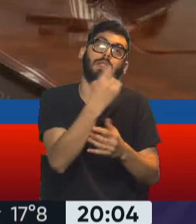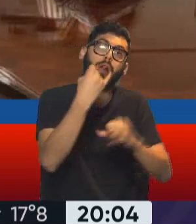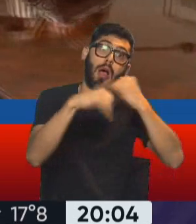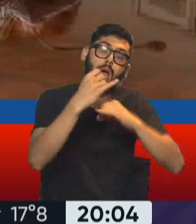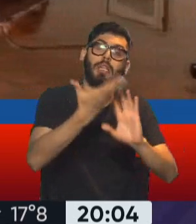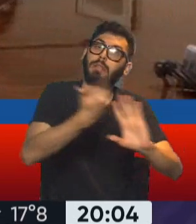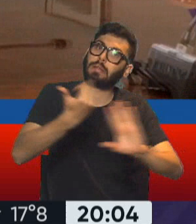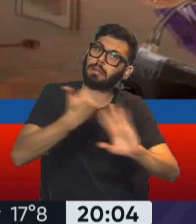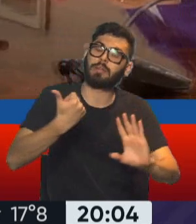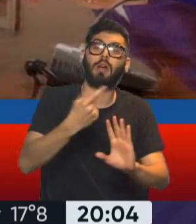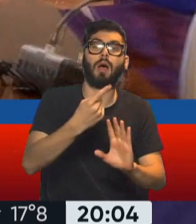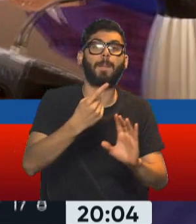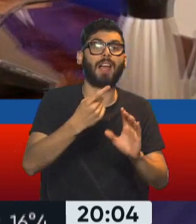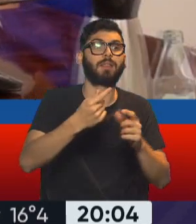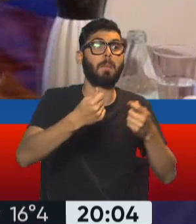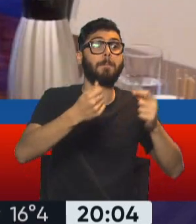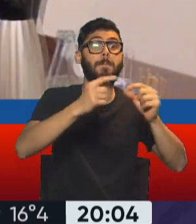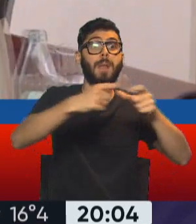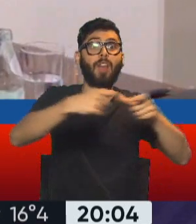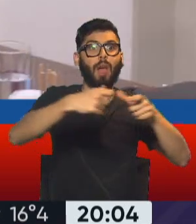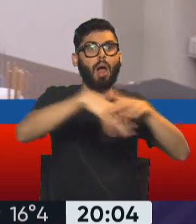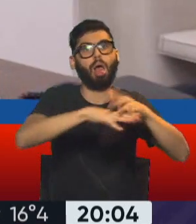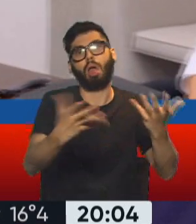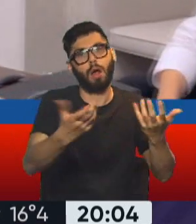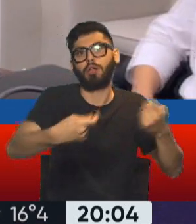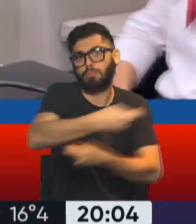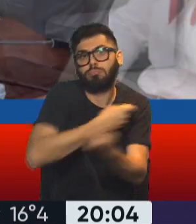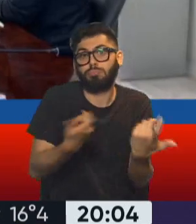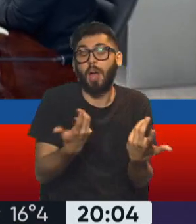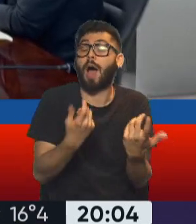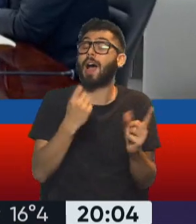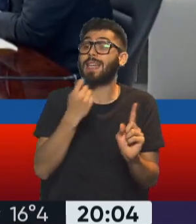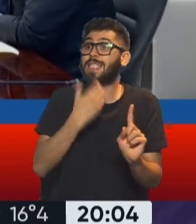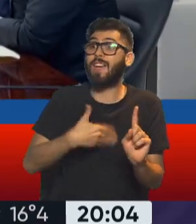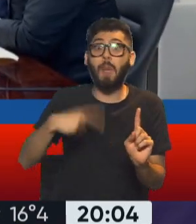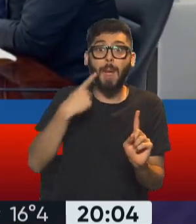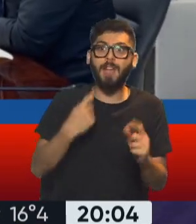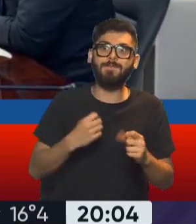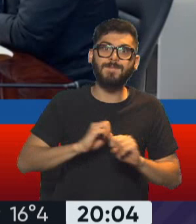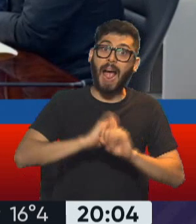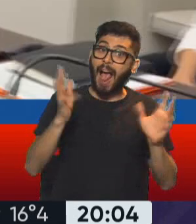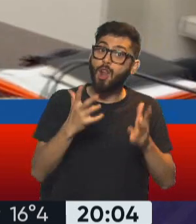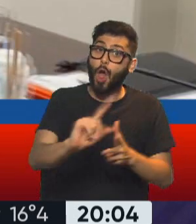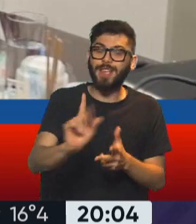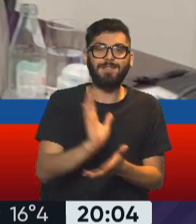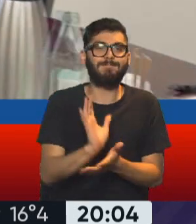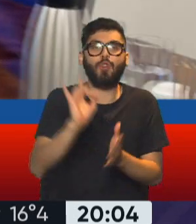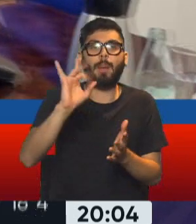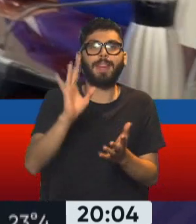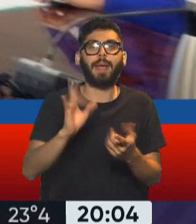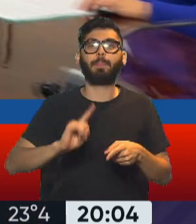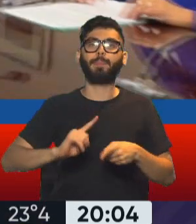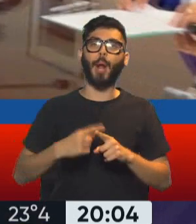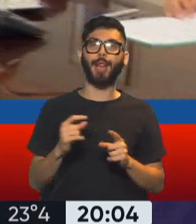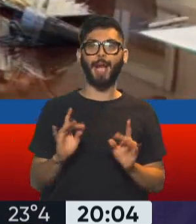y redistribuir los derechos especiales de giro, si el Fondo Monetario no se pronuncia de manera directa al respecto, no deja de ser más de un gesto